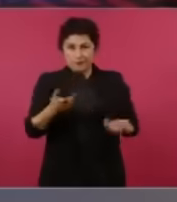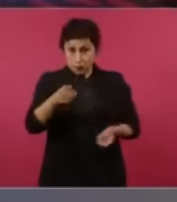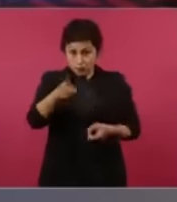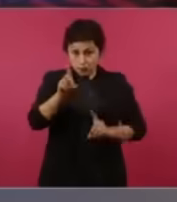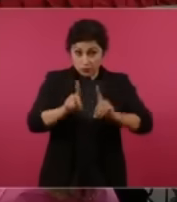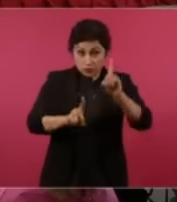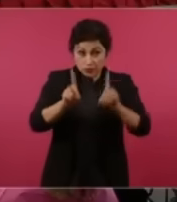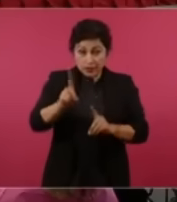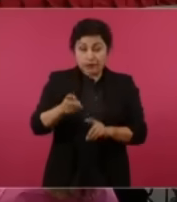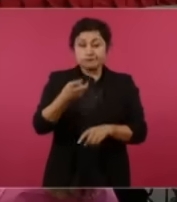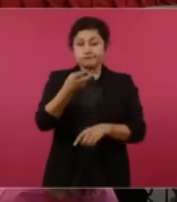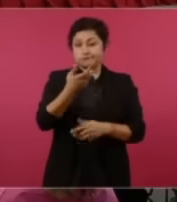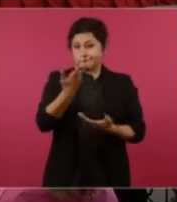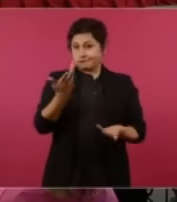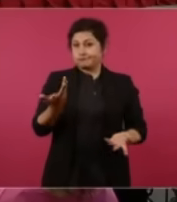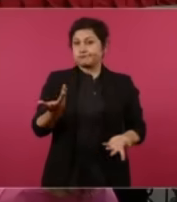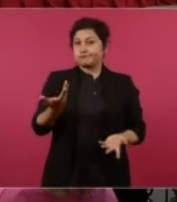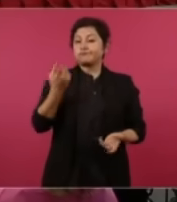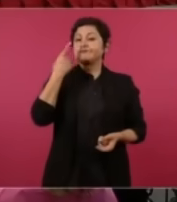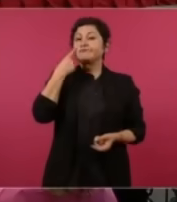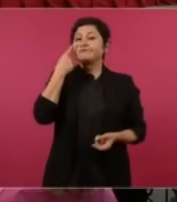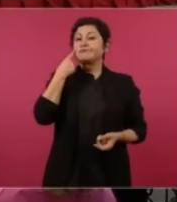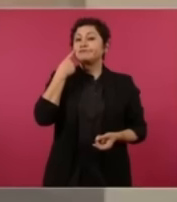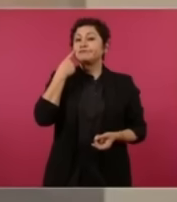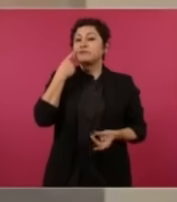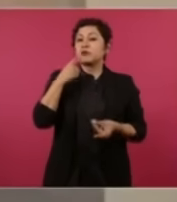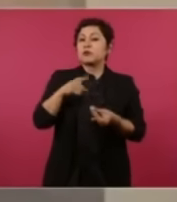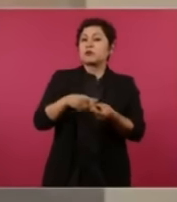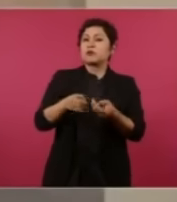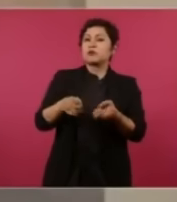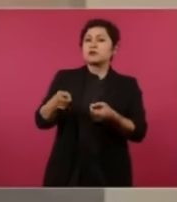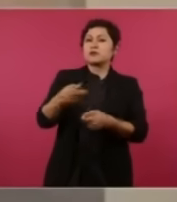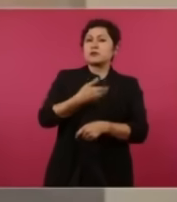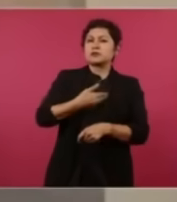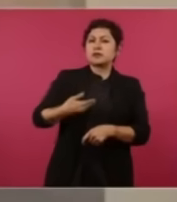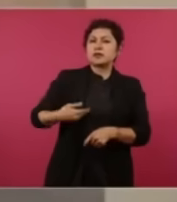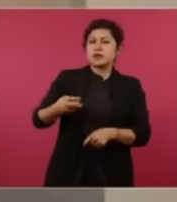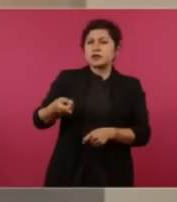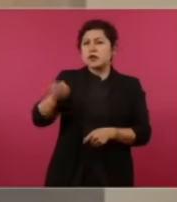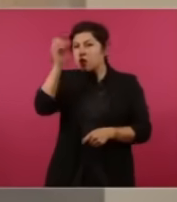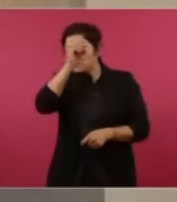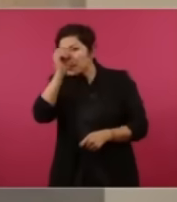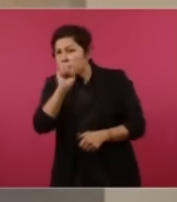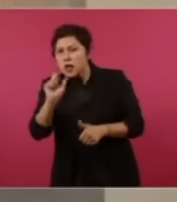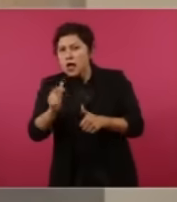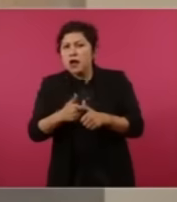porque ¿dónde está el presidente aquí?